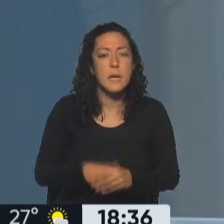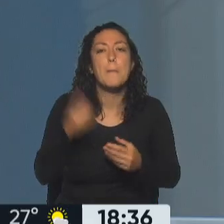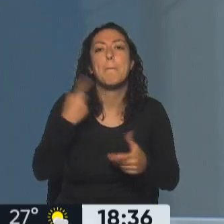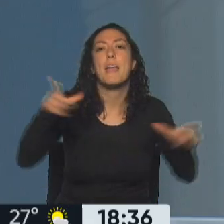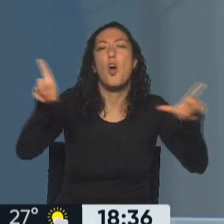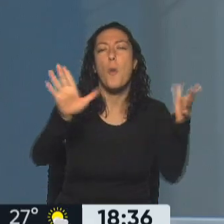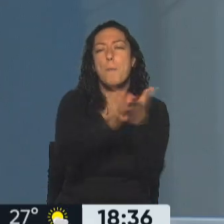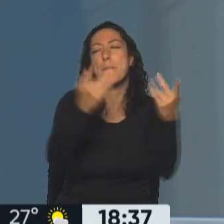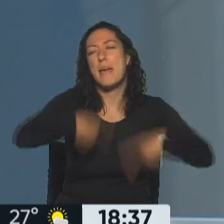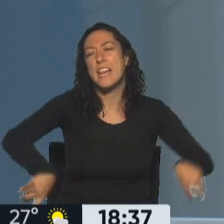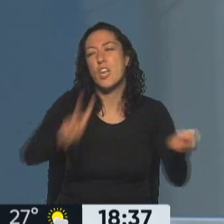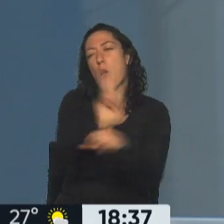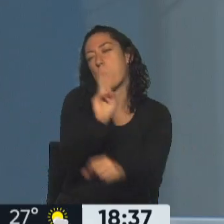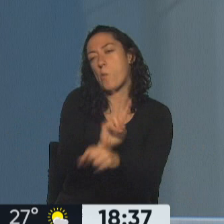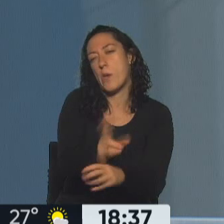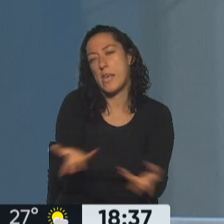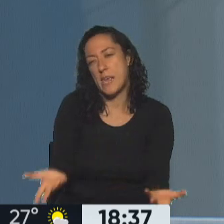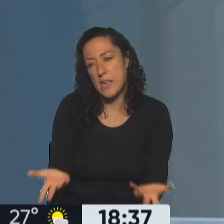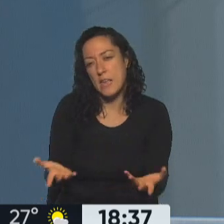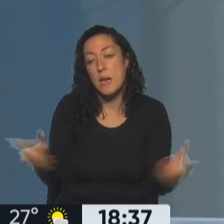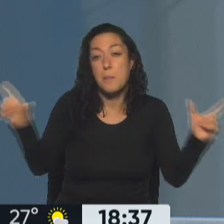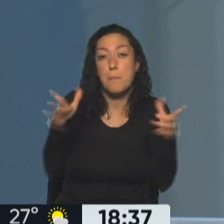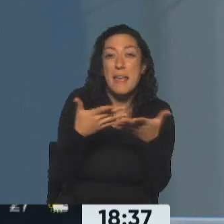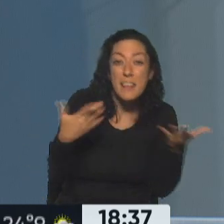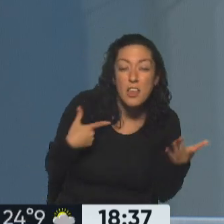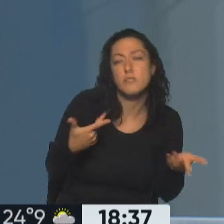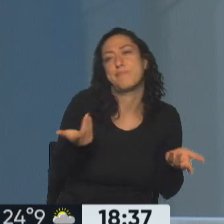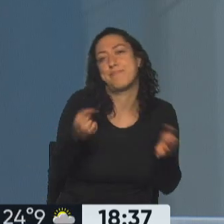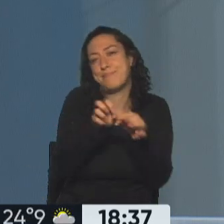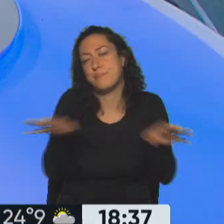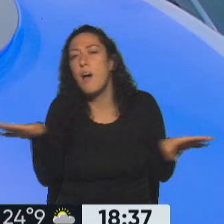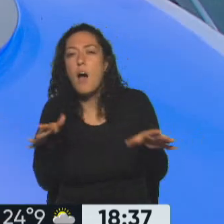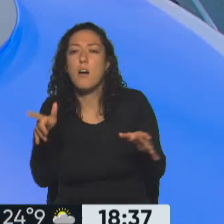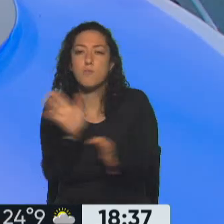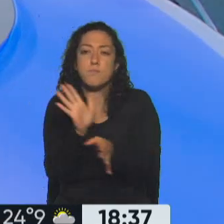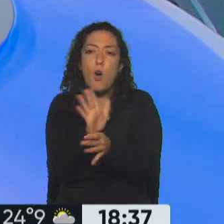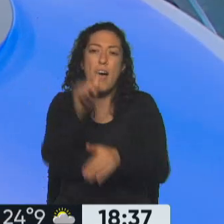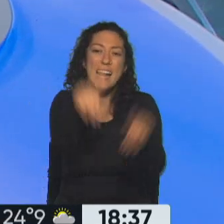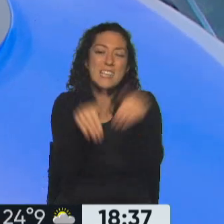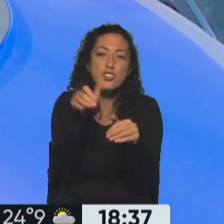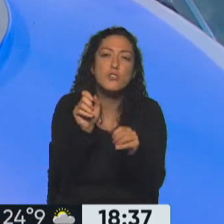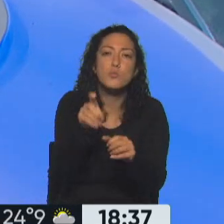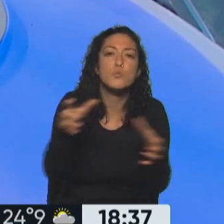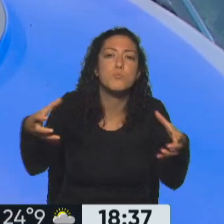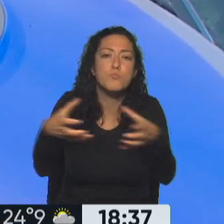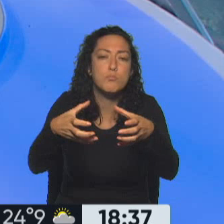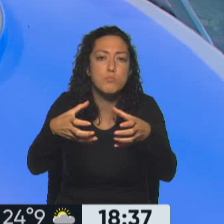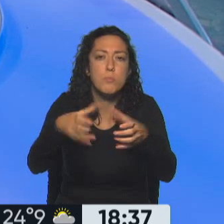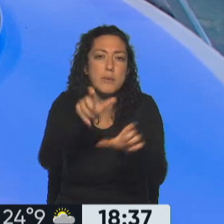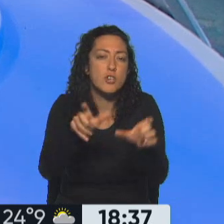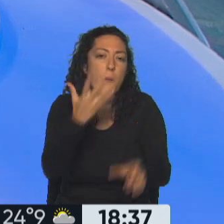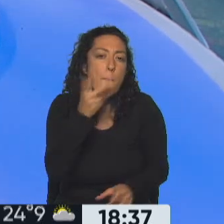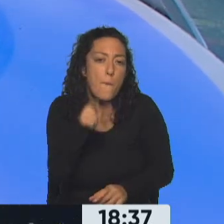mediática ayer la verdad que fue alevoso lo que se pudo ver en los medios yo creo que hay que pensarlo desde la perspectiva de su electorado ajá No digamos o sea